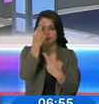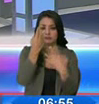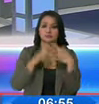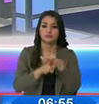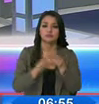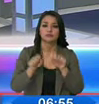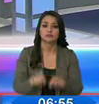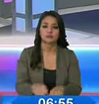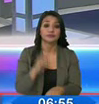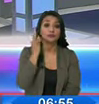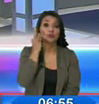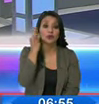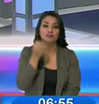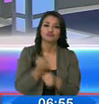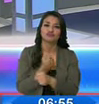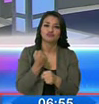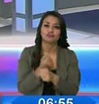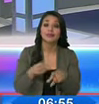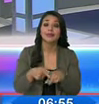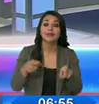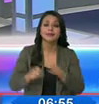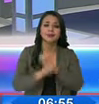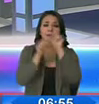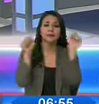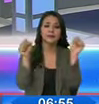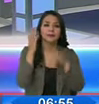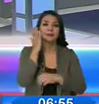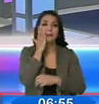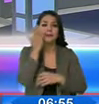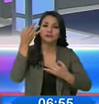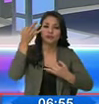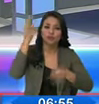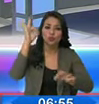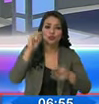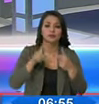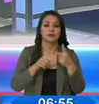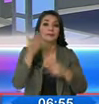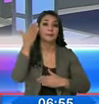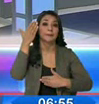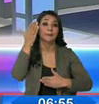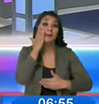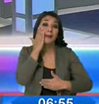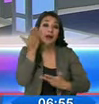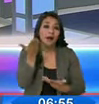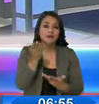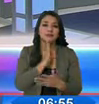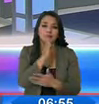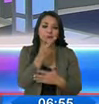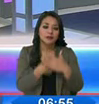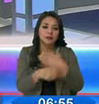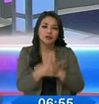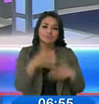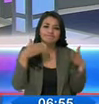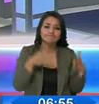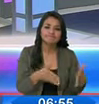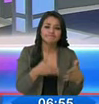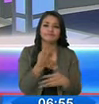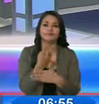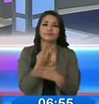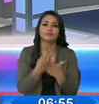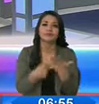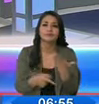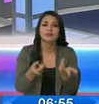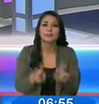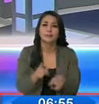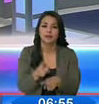A ustedes, mujeres que trabajan desde muy temprano, madres solteras, madres que son las que cargan con el crecimiento de los hijos, madres que cargan incluso con